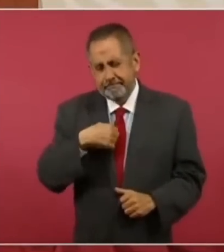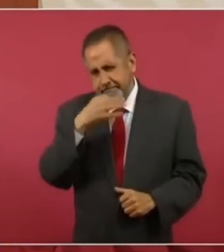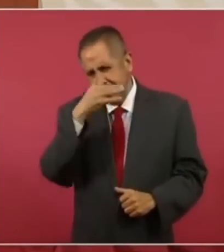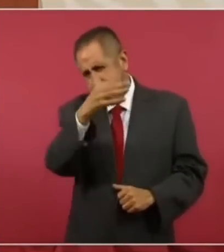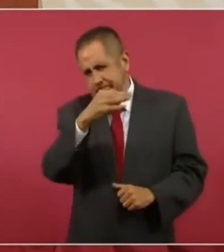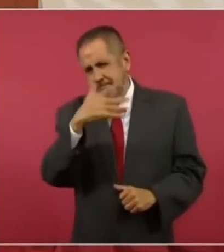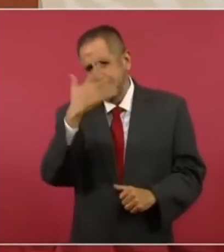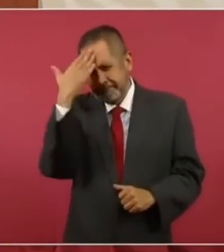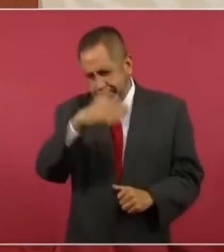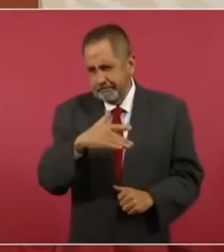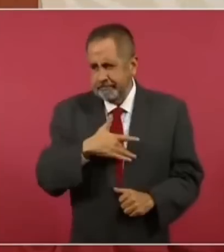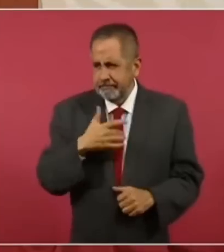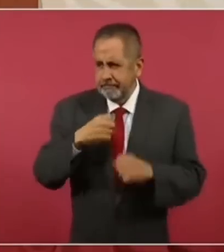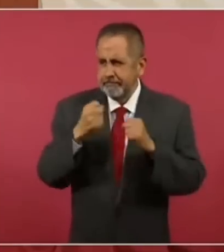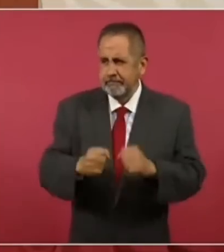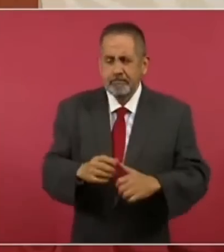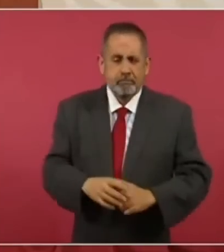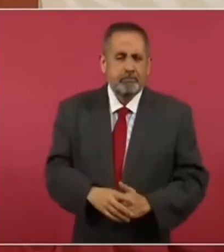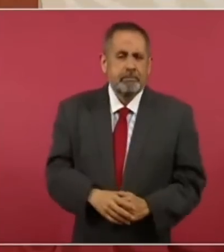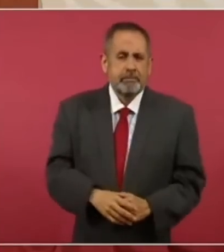estoy seguro.